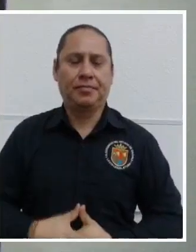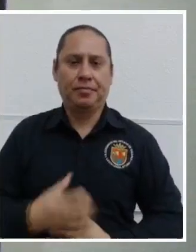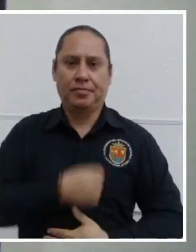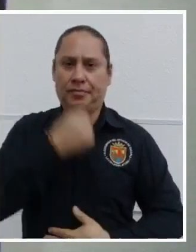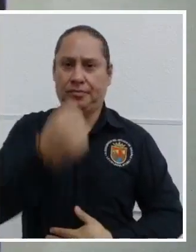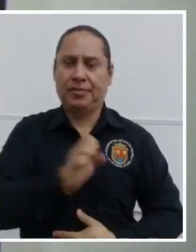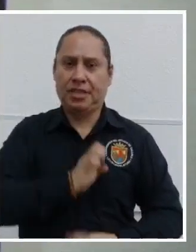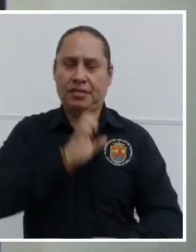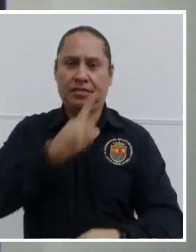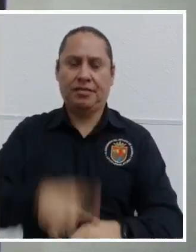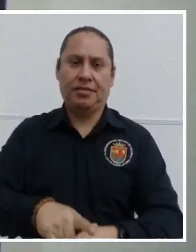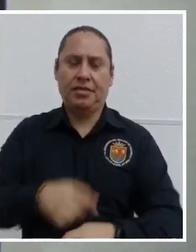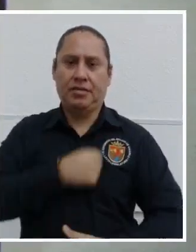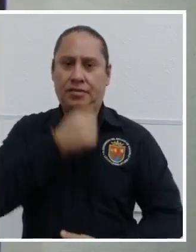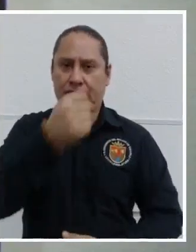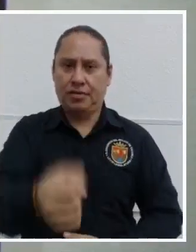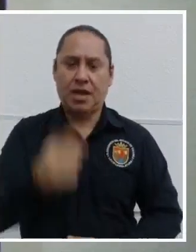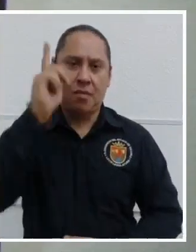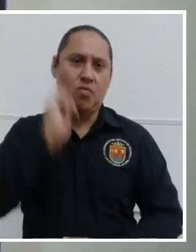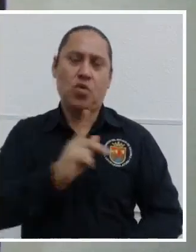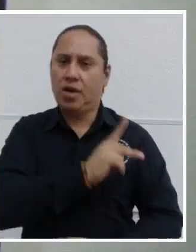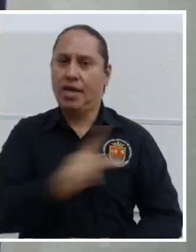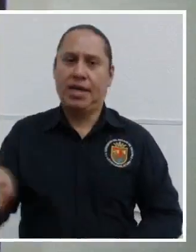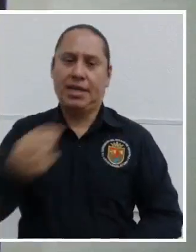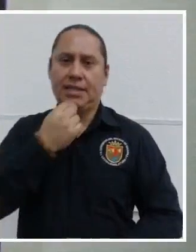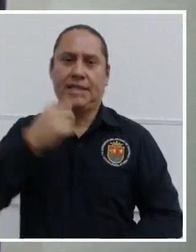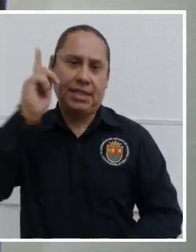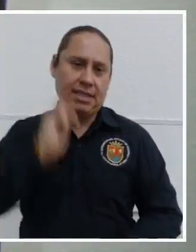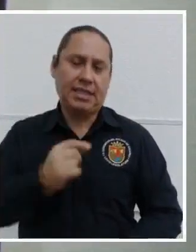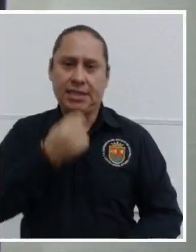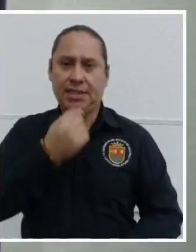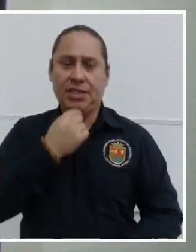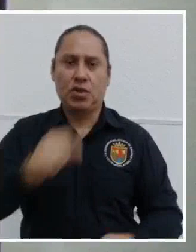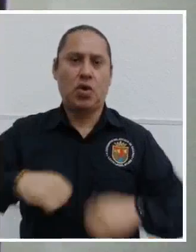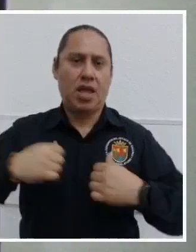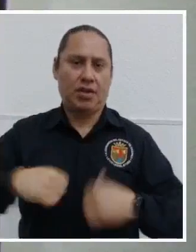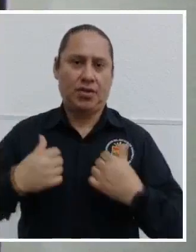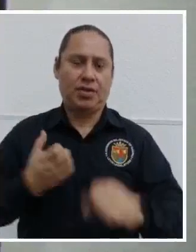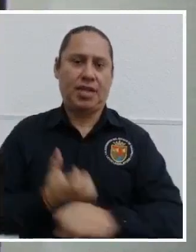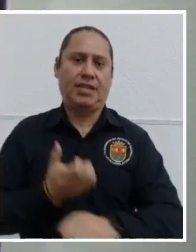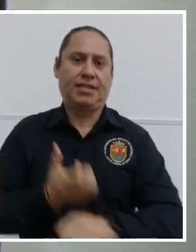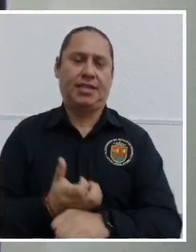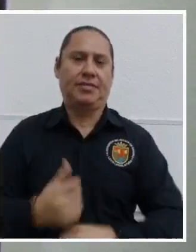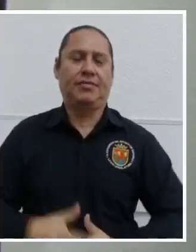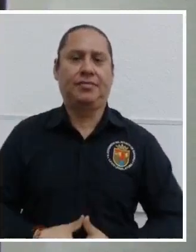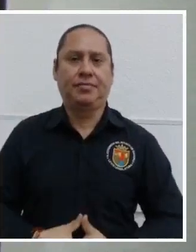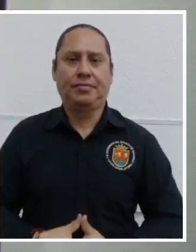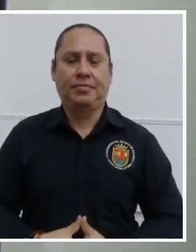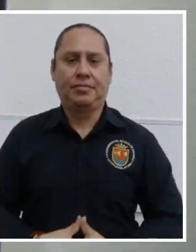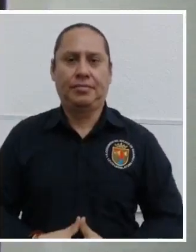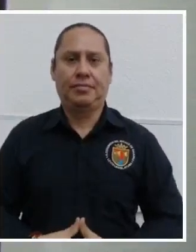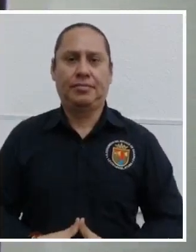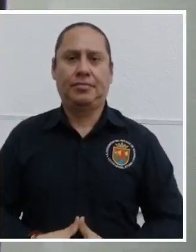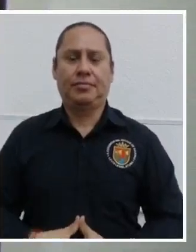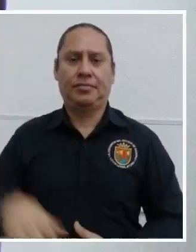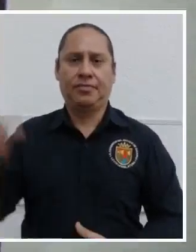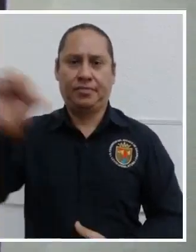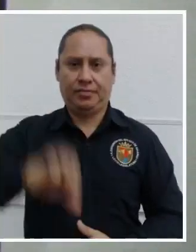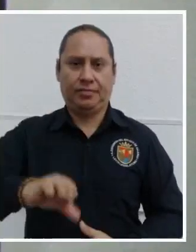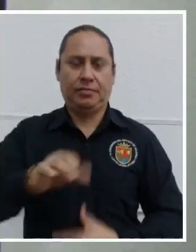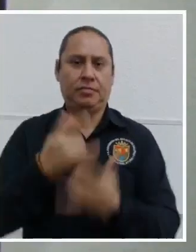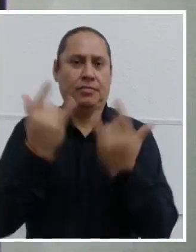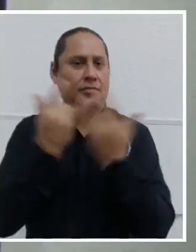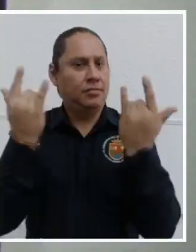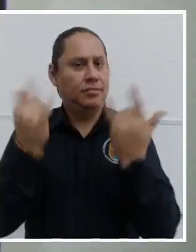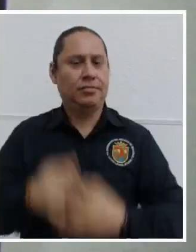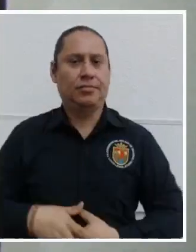Saludo especialmente a todas las mujeres, a niñas y niños y adolescentes de nuestro estado. Hoy es un día